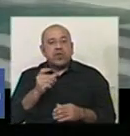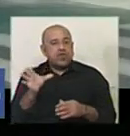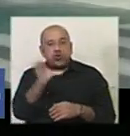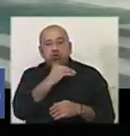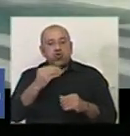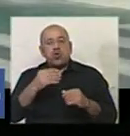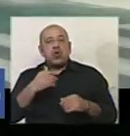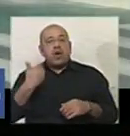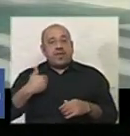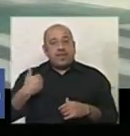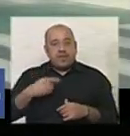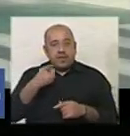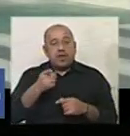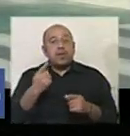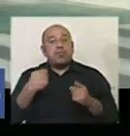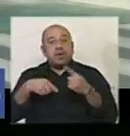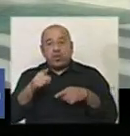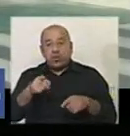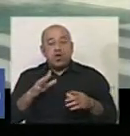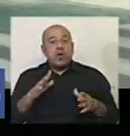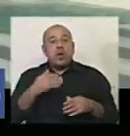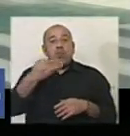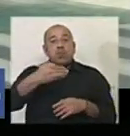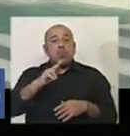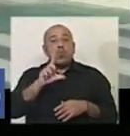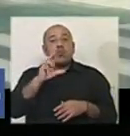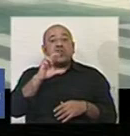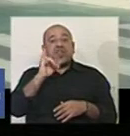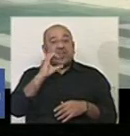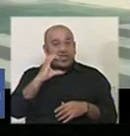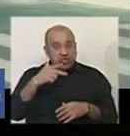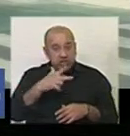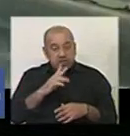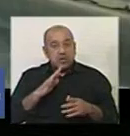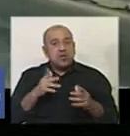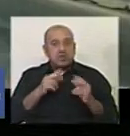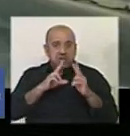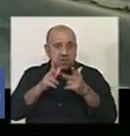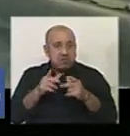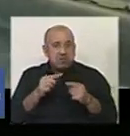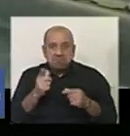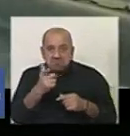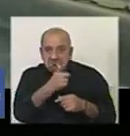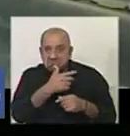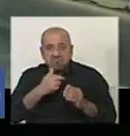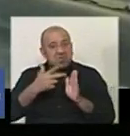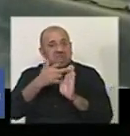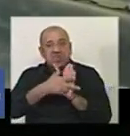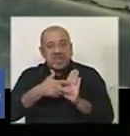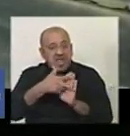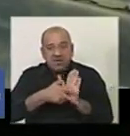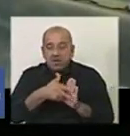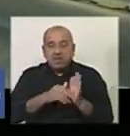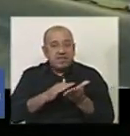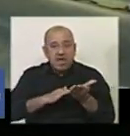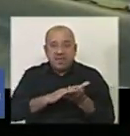propia Bullrich quien recomendó a los porteños salir de la ciudad de Buenos Aires. No hubo trenes, no hubo subtes, sin puertos